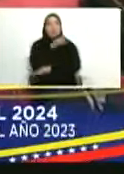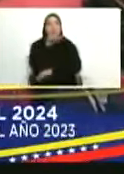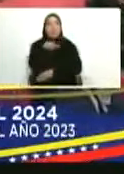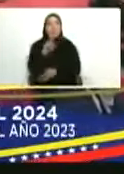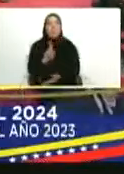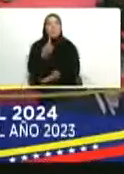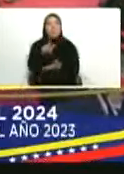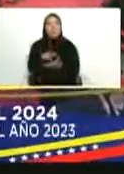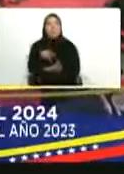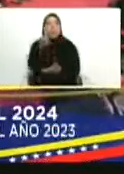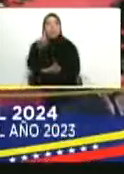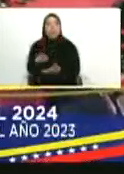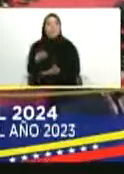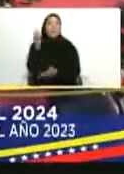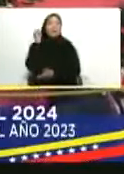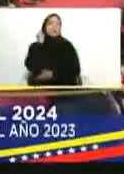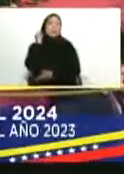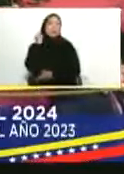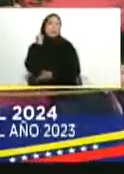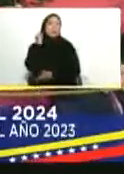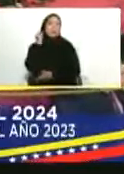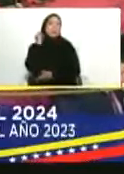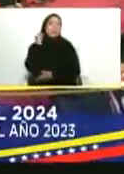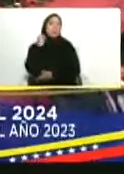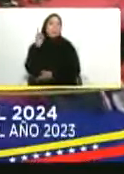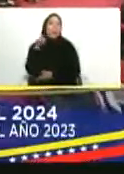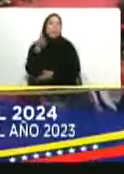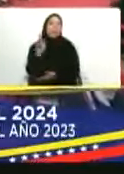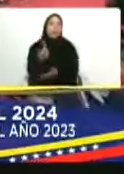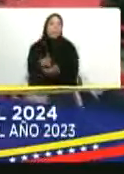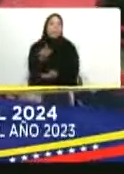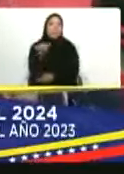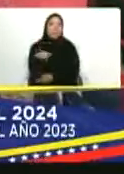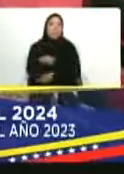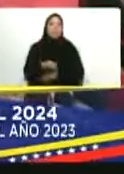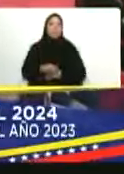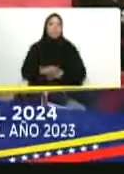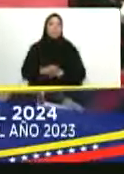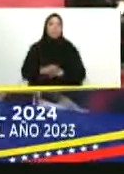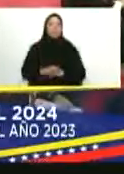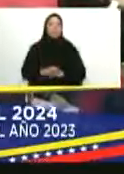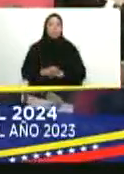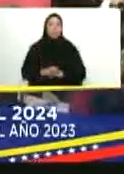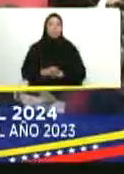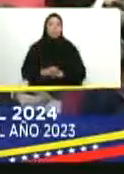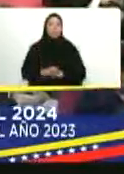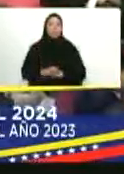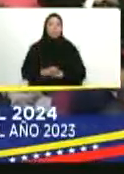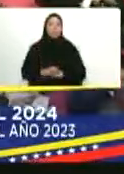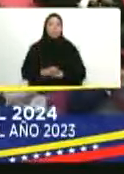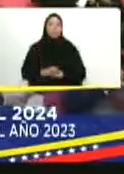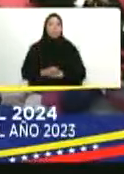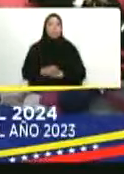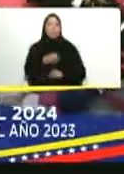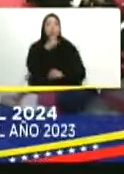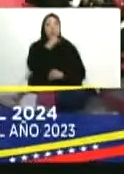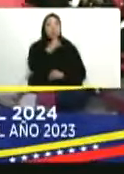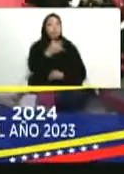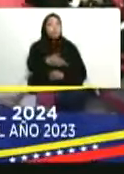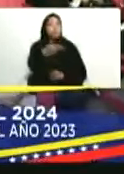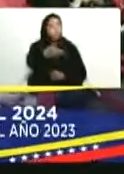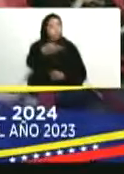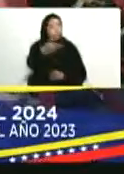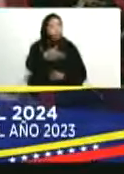el fiscal general de la República, Tarek William Saab. Importante informar también que